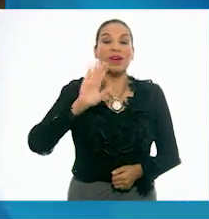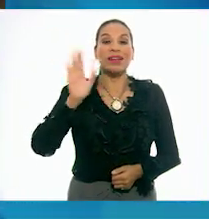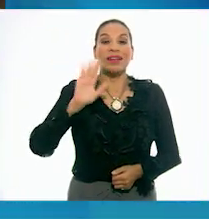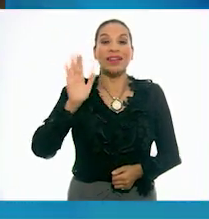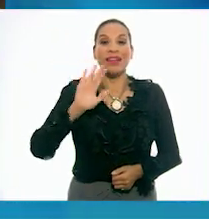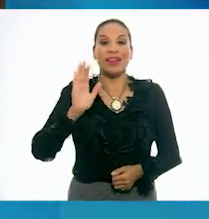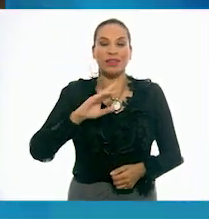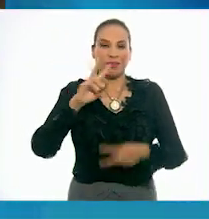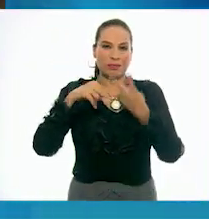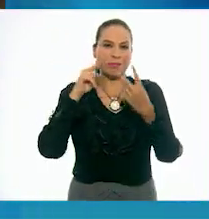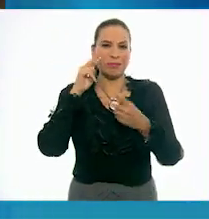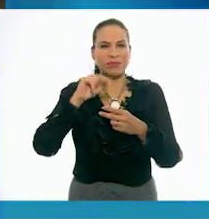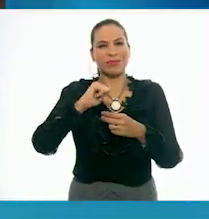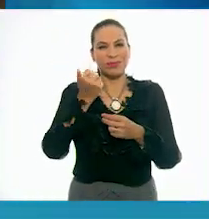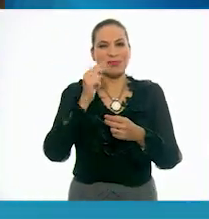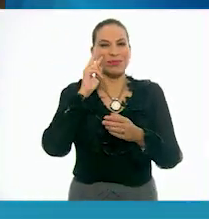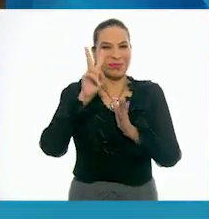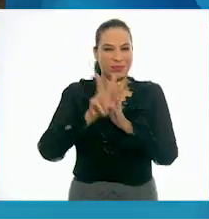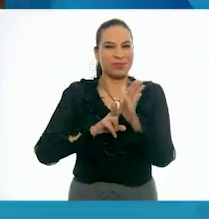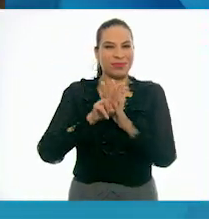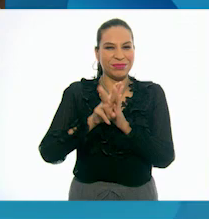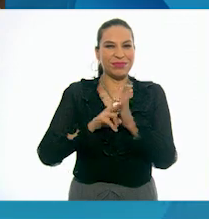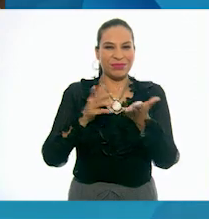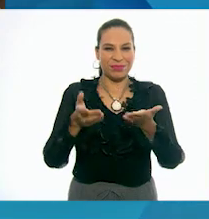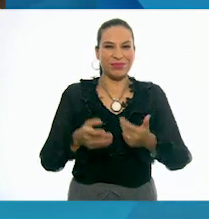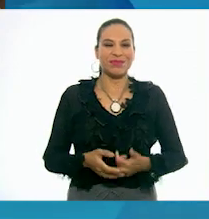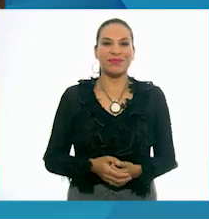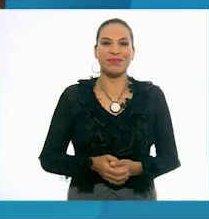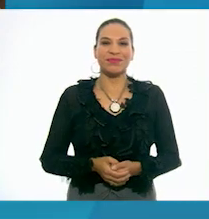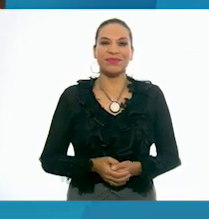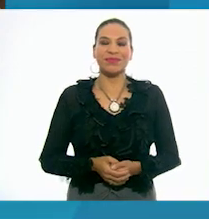¡Hola! Vamos a ver el siguiente video.